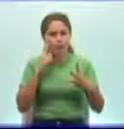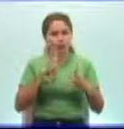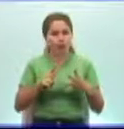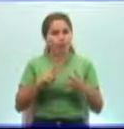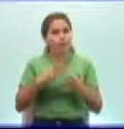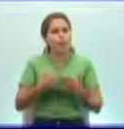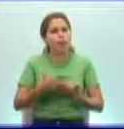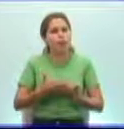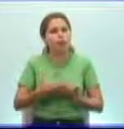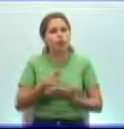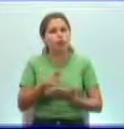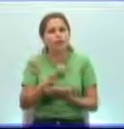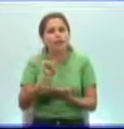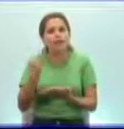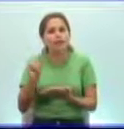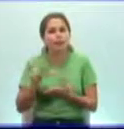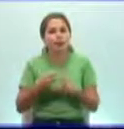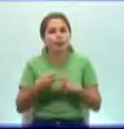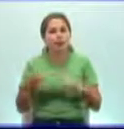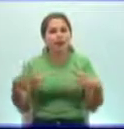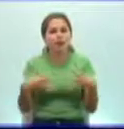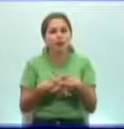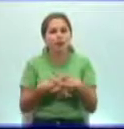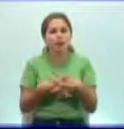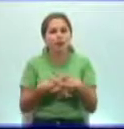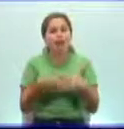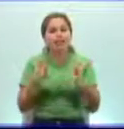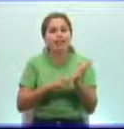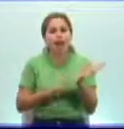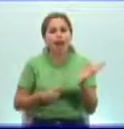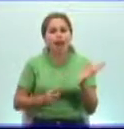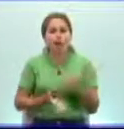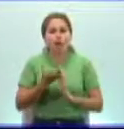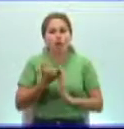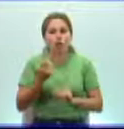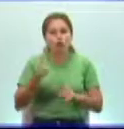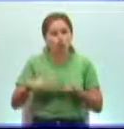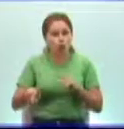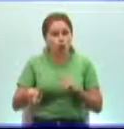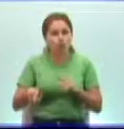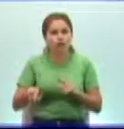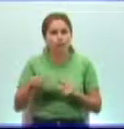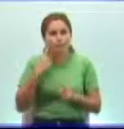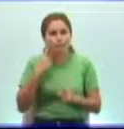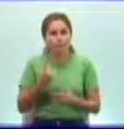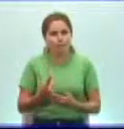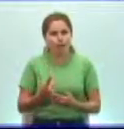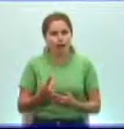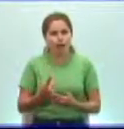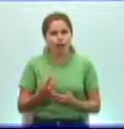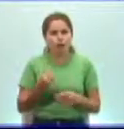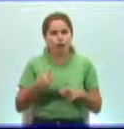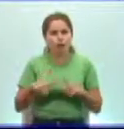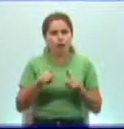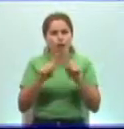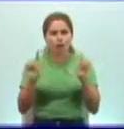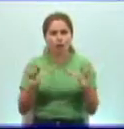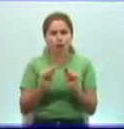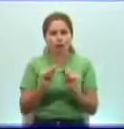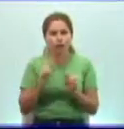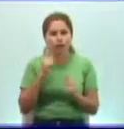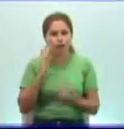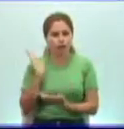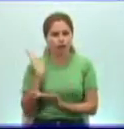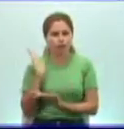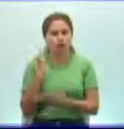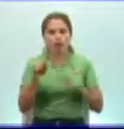esta expresión para relacionar la intensidad de la corriente con otras magnitudes. Veamos entonces en la siguiente diapositiva a estos